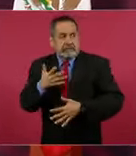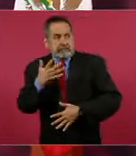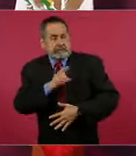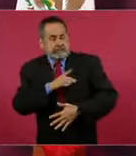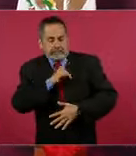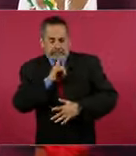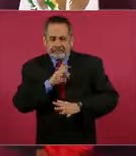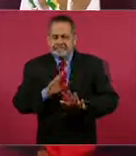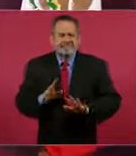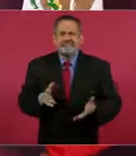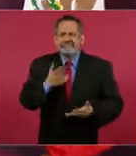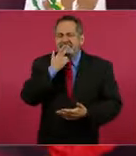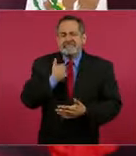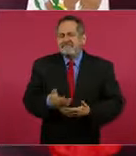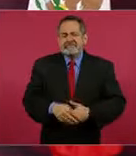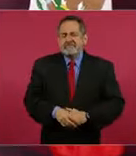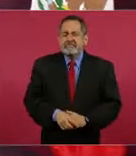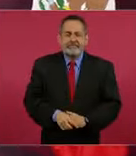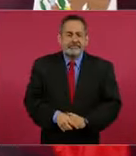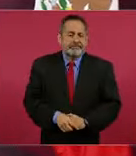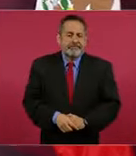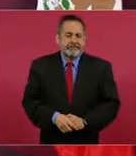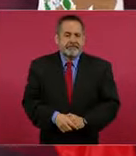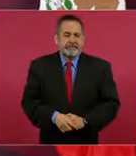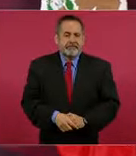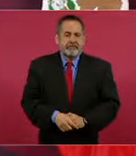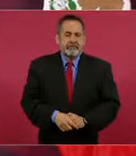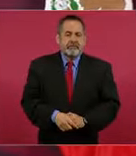Y si la gente